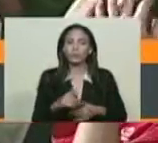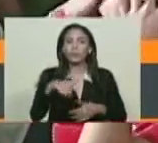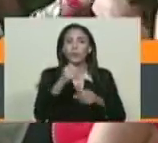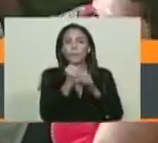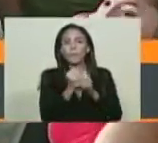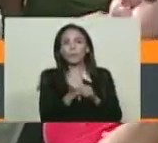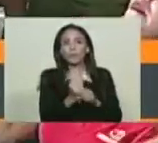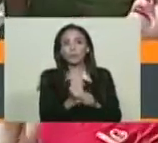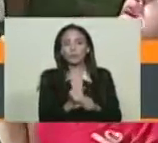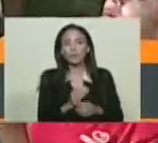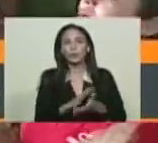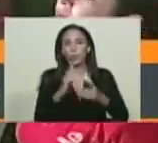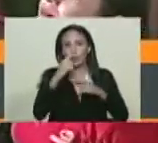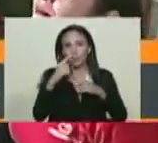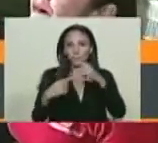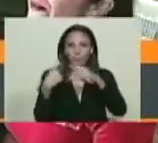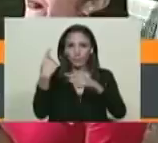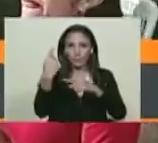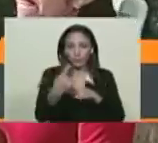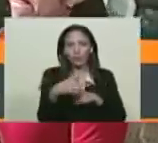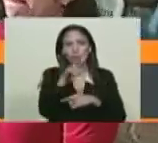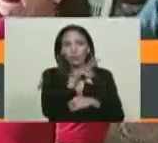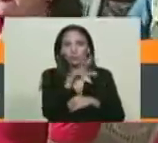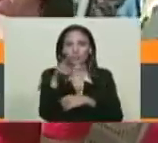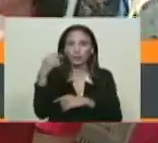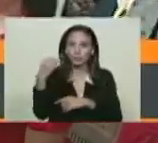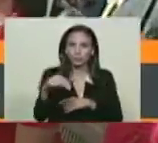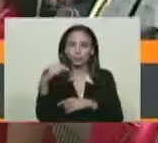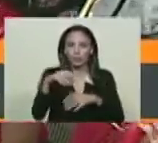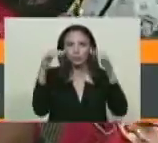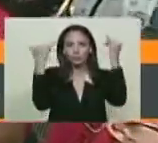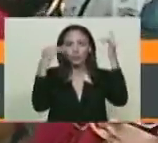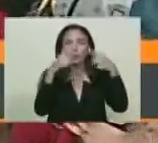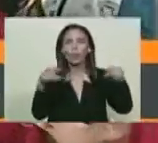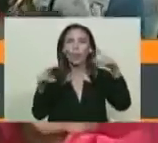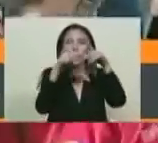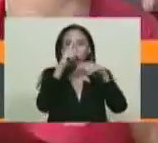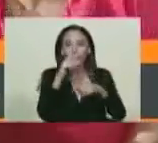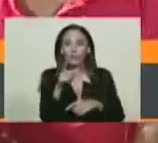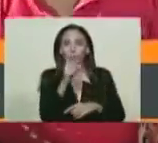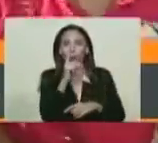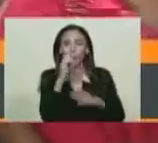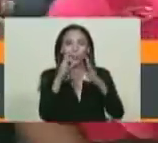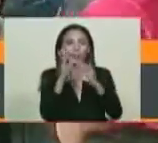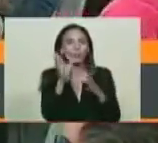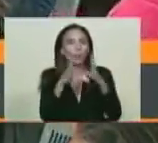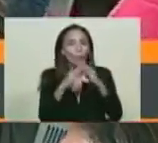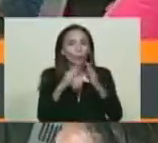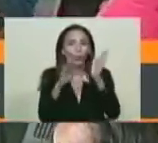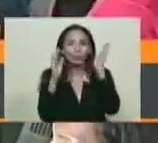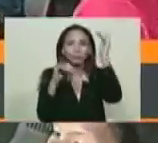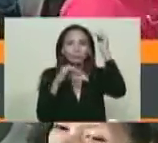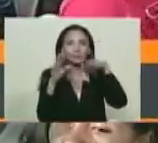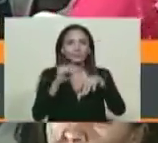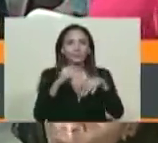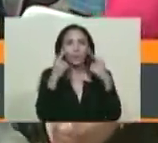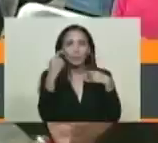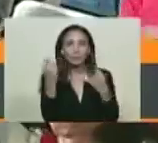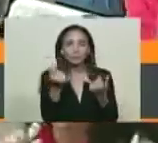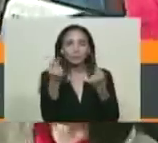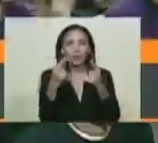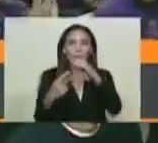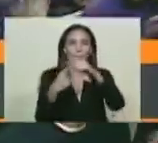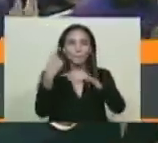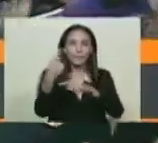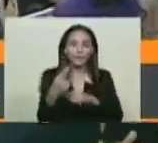esperando que mañana 23 de noviembre vamos a celebrar el cumpleaños de usted, presidente. Toda la gente está pendiente para